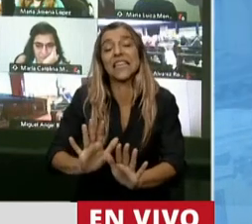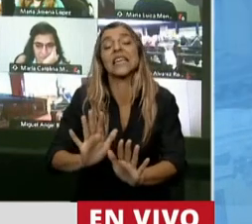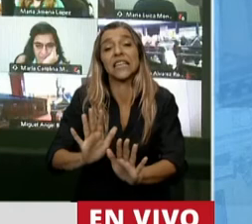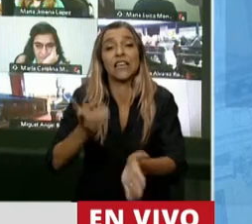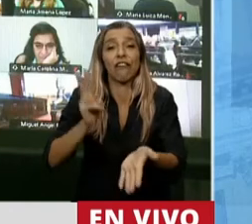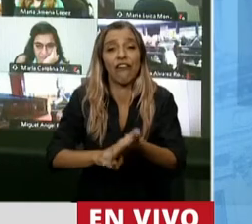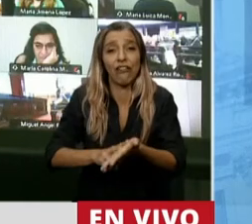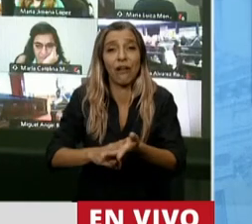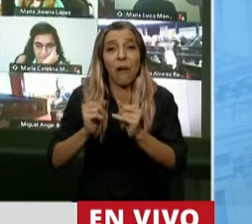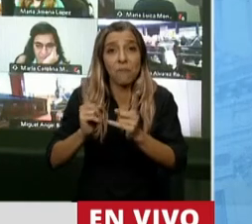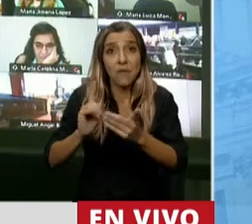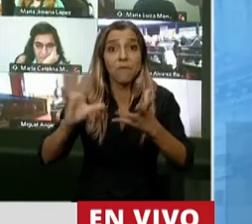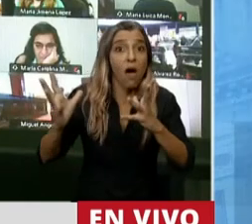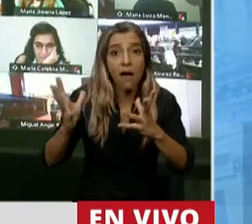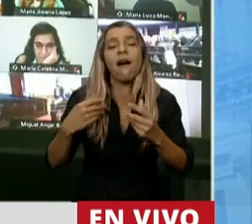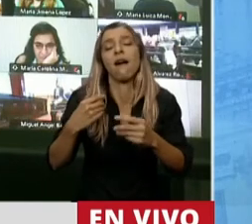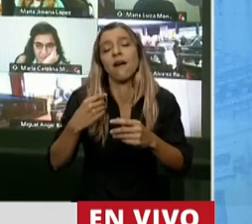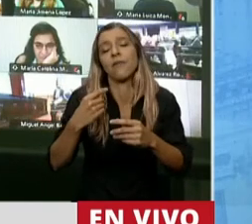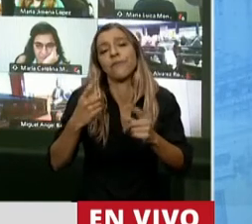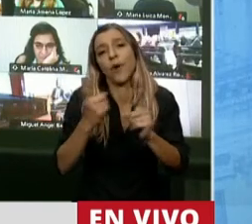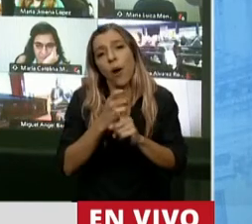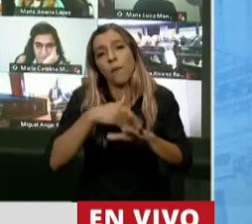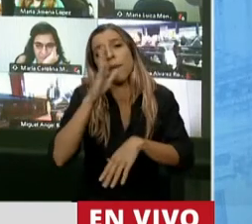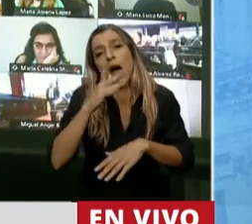afectadas, generalmente las más afectadas, así como